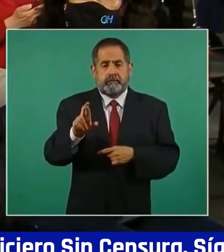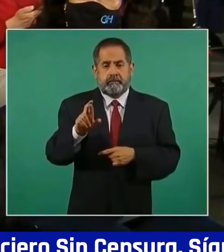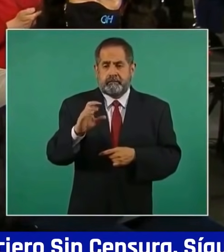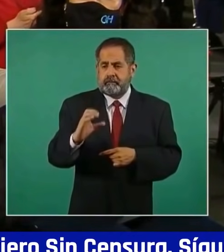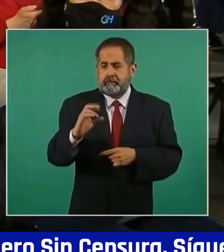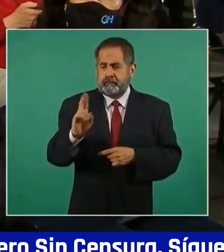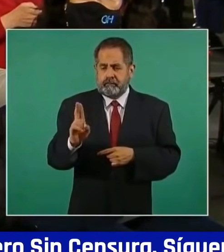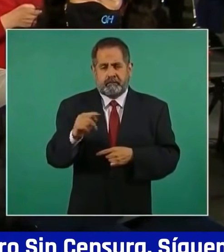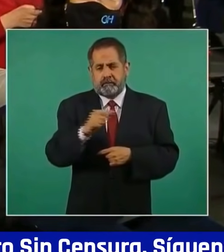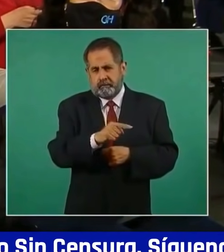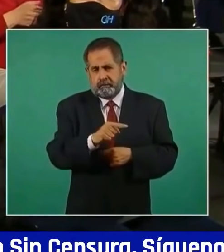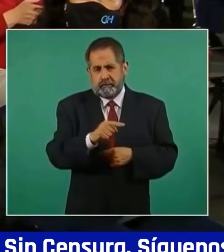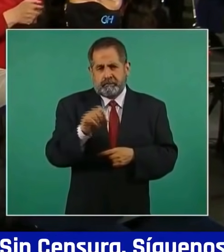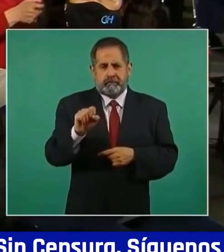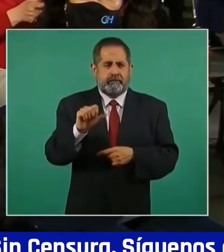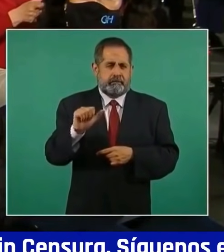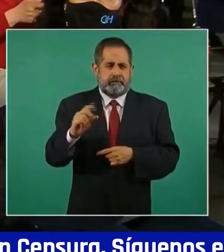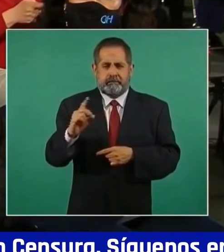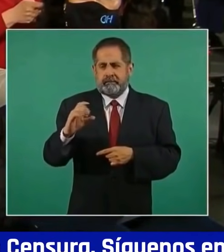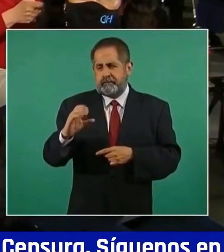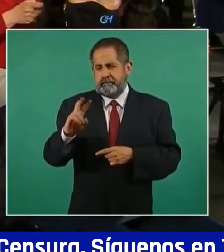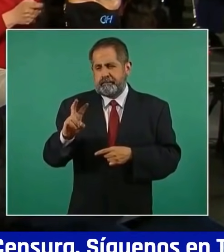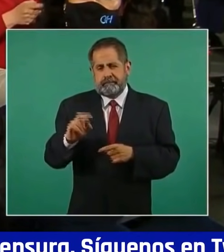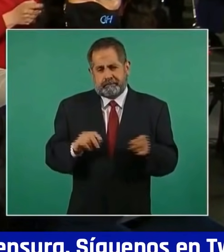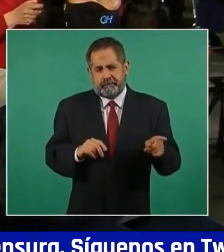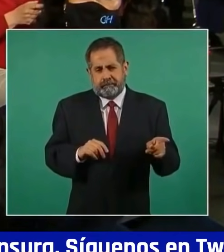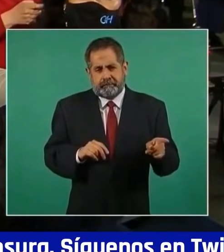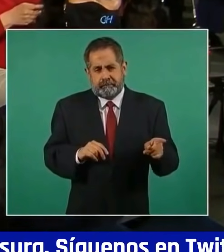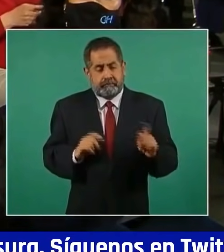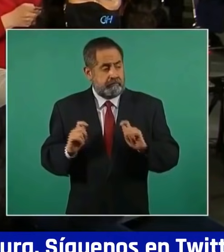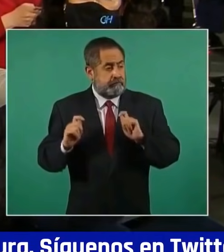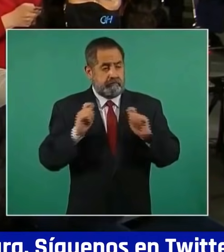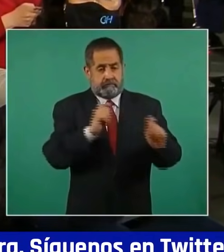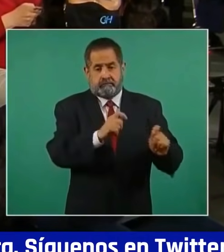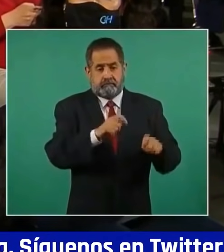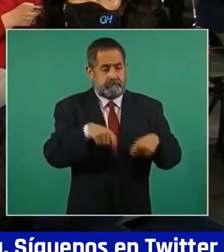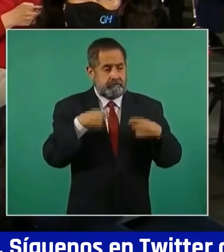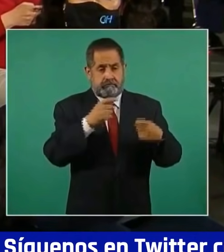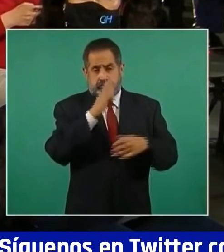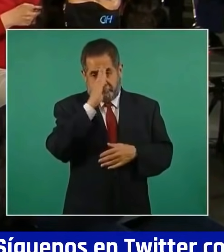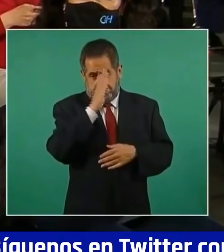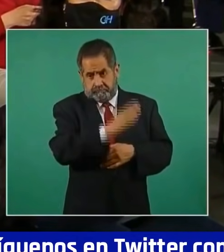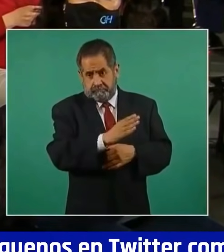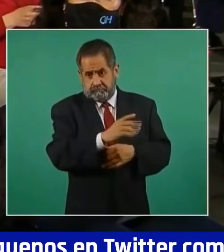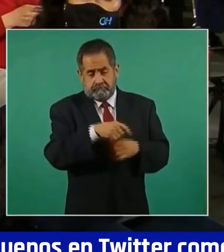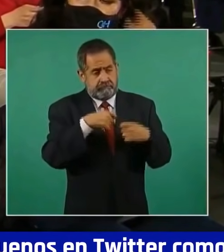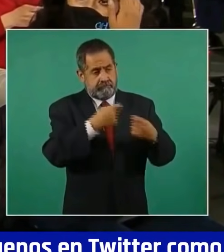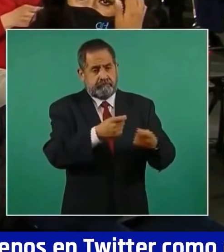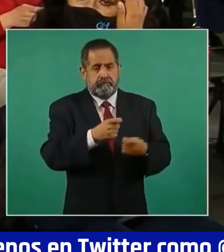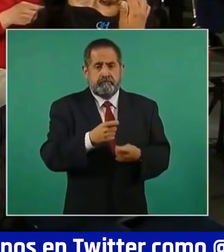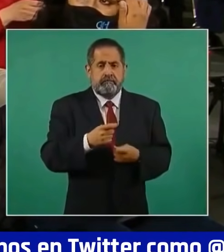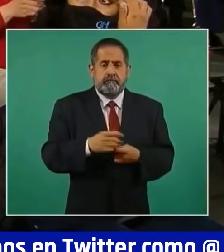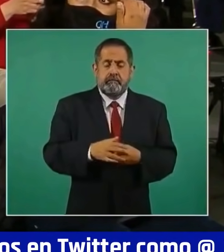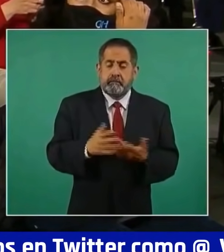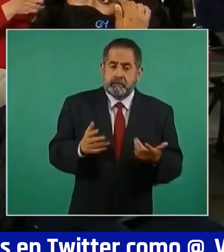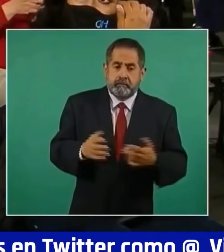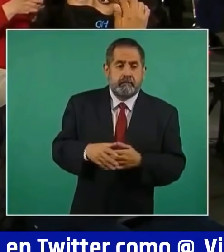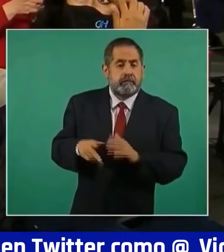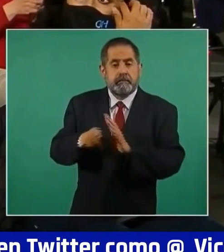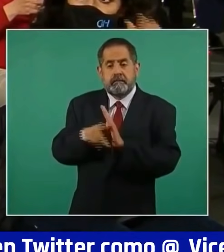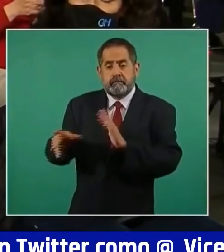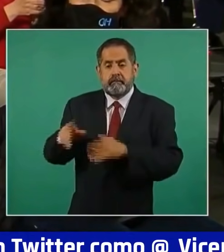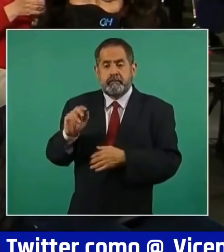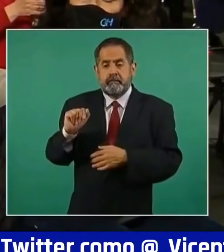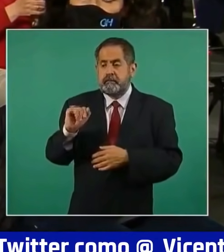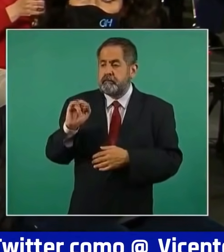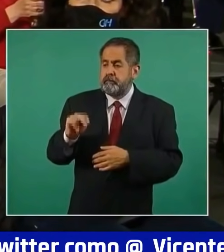RCU, SATCB, adjudicaciones directas. De hecho, los compañeros de Sin embargo sacaron un